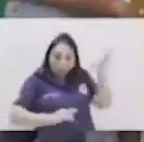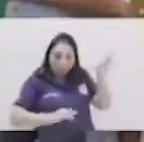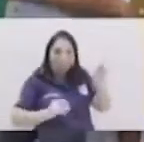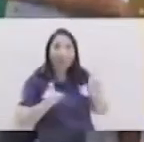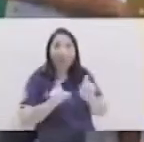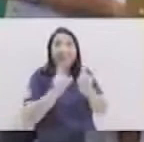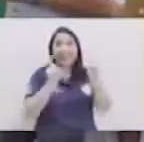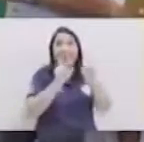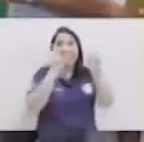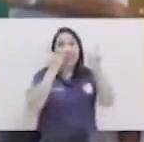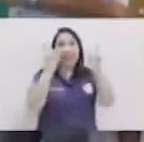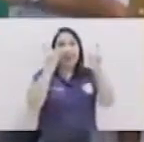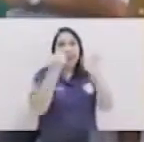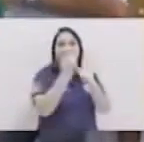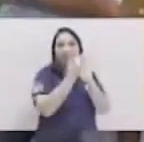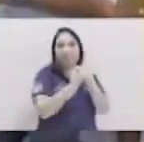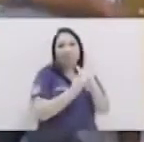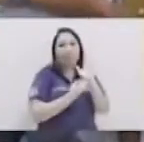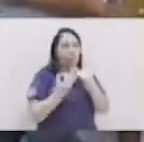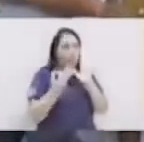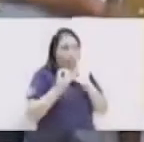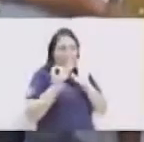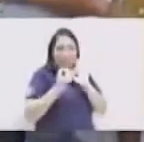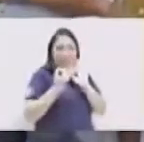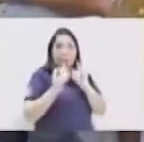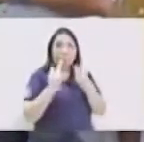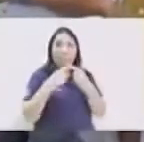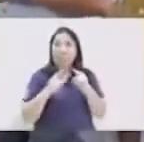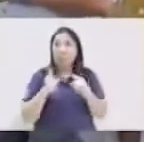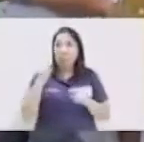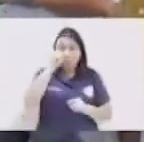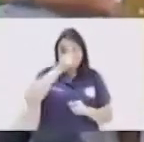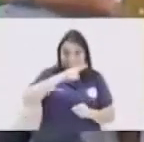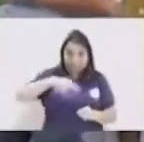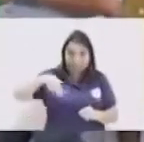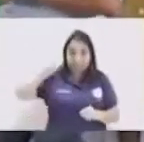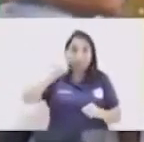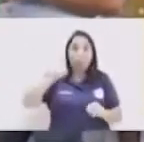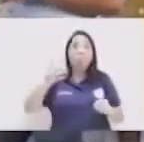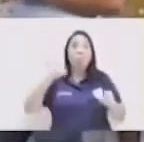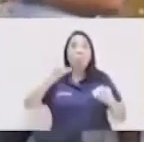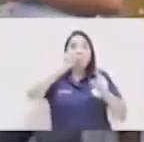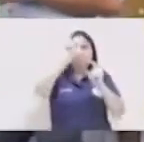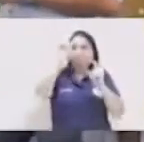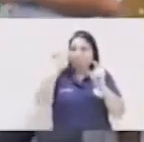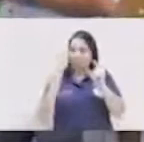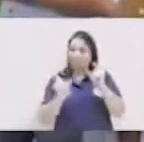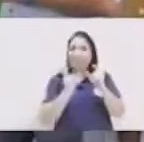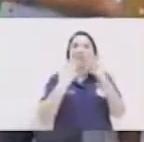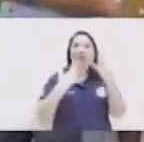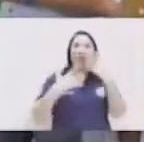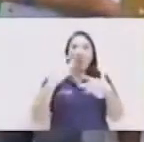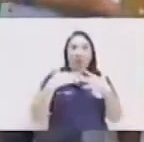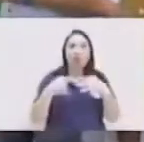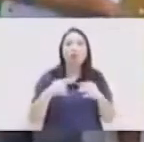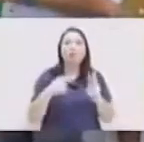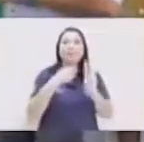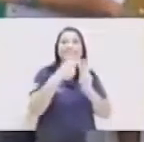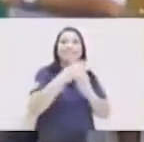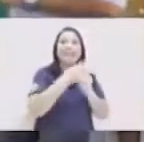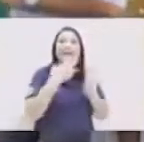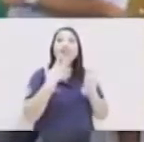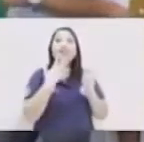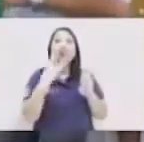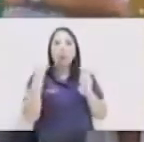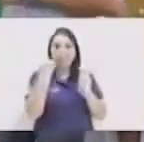creación de una obra de arte. Pero dentro del círculo cromático sabemos de que los colores primarios son 3,